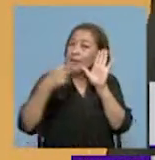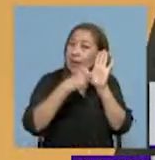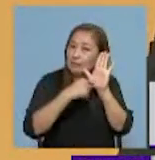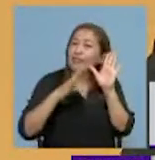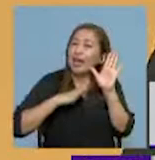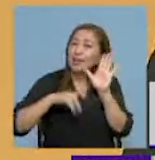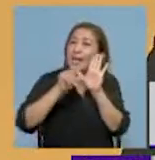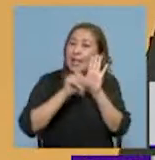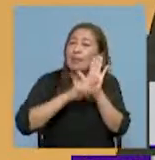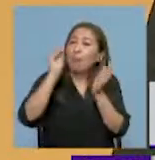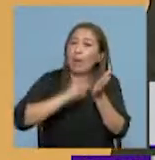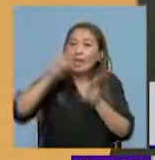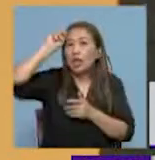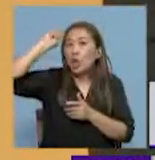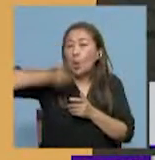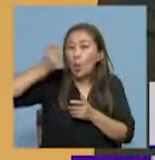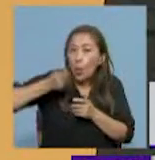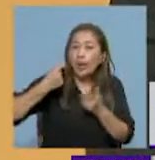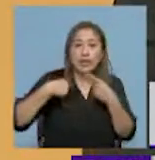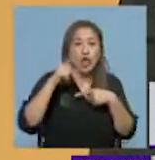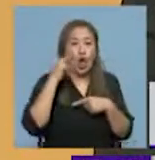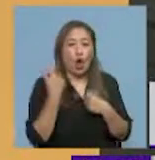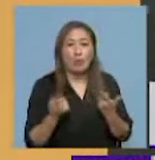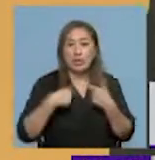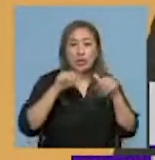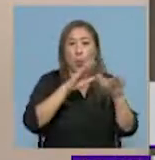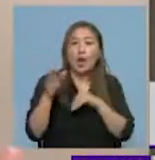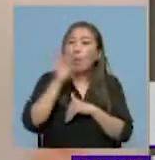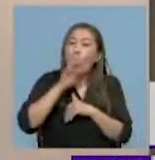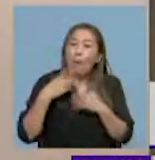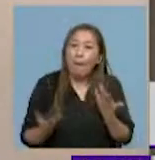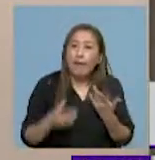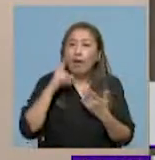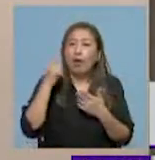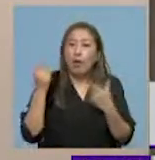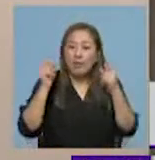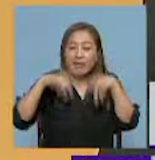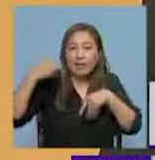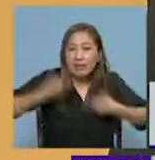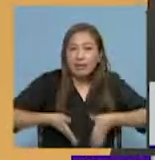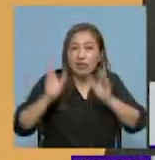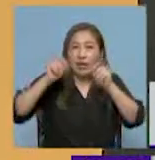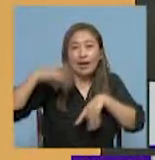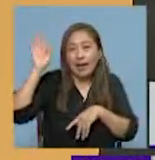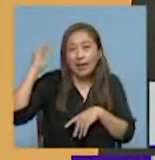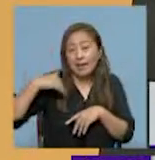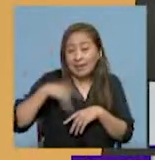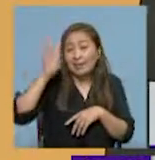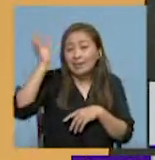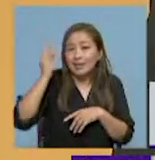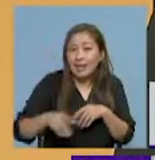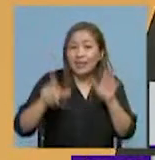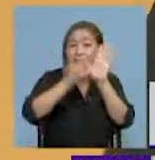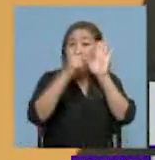los jueces son hombres igual que vos igual que yo mujeres hombres y mujeres de este país que saben que esto tiene un vacío